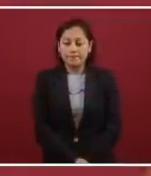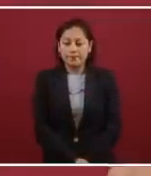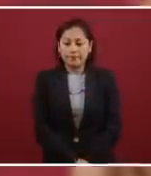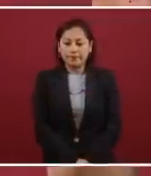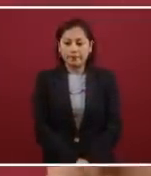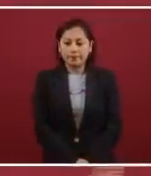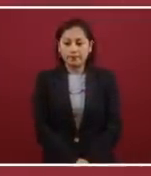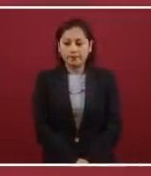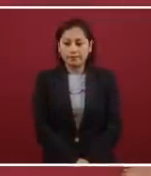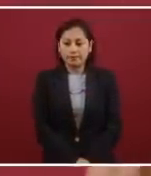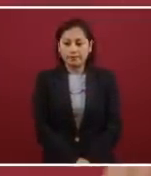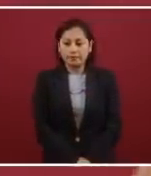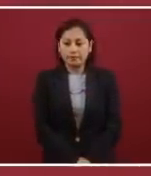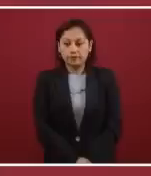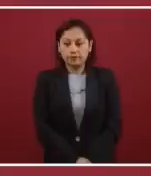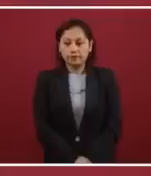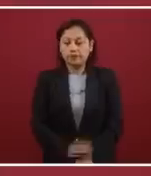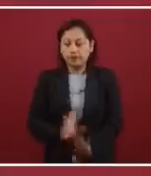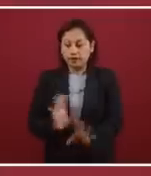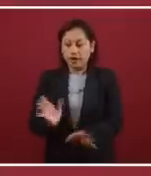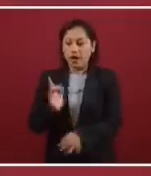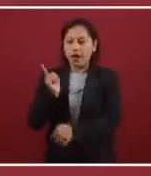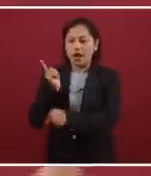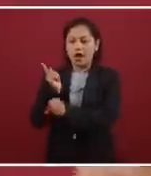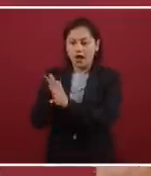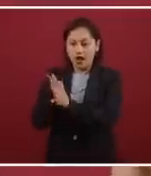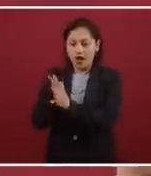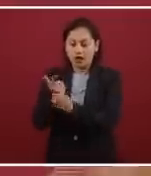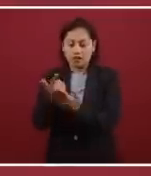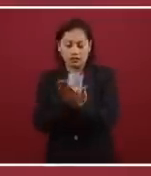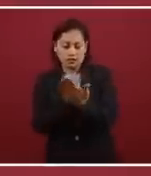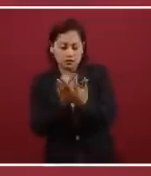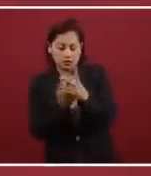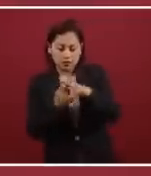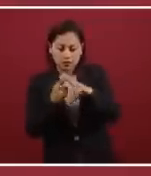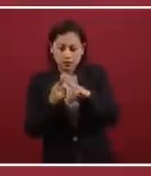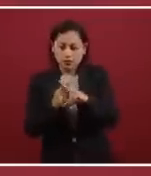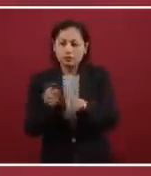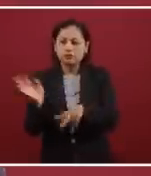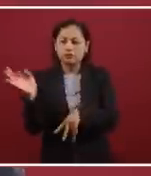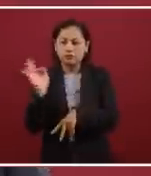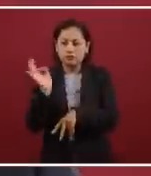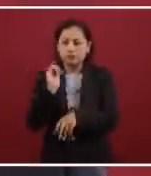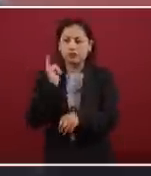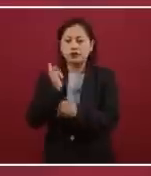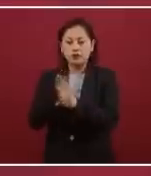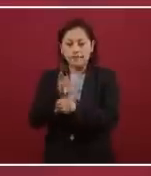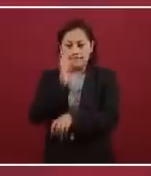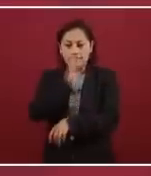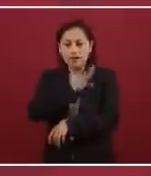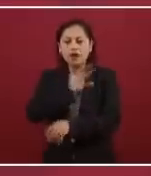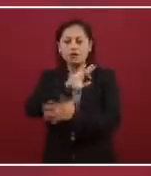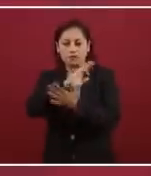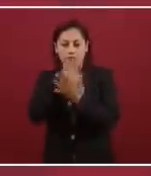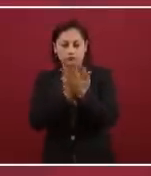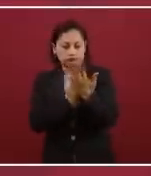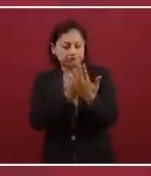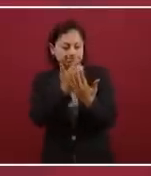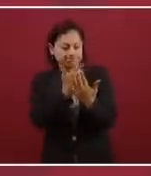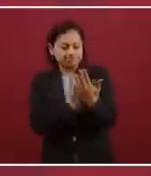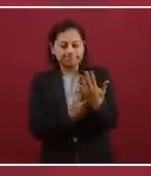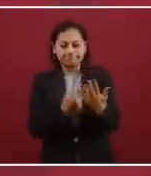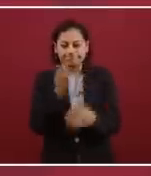de posibles delitos por este tipo de facturaciones. Acuérdense ustedes